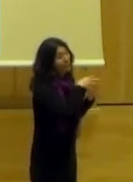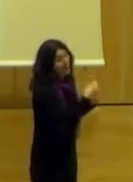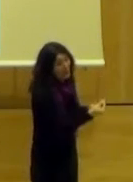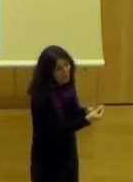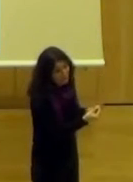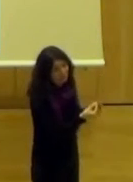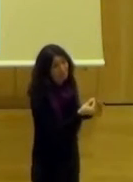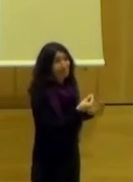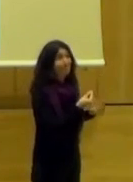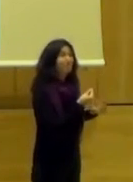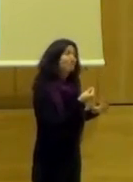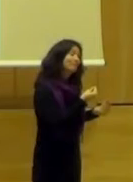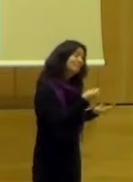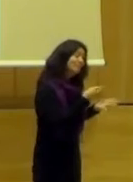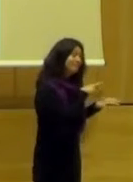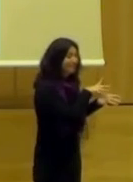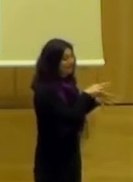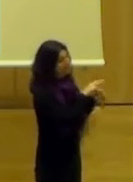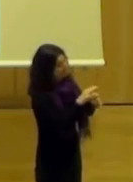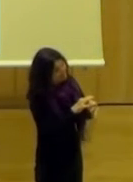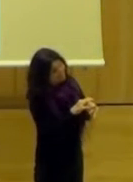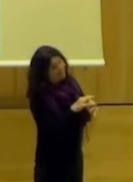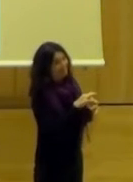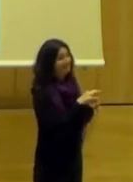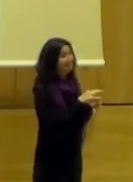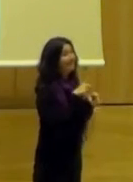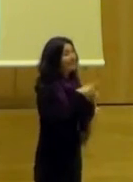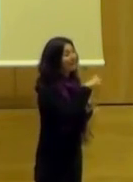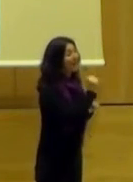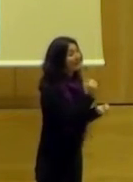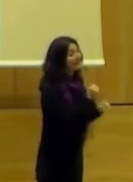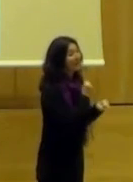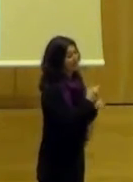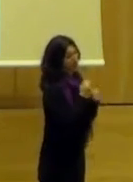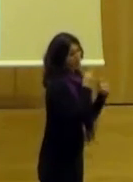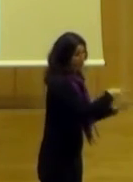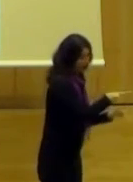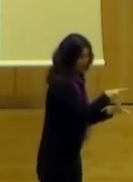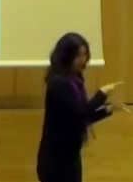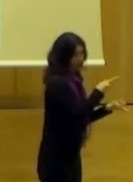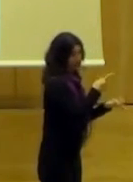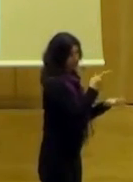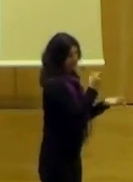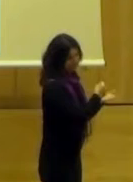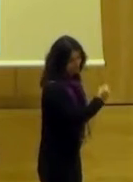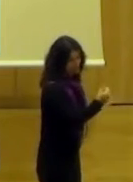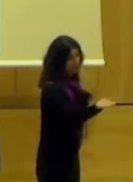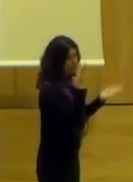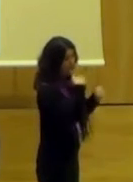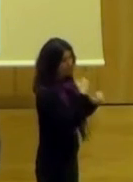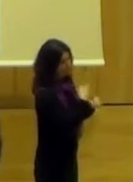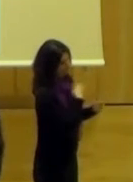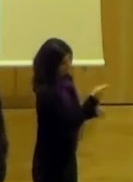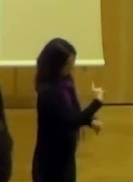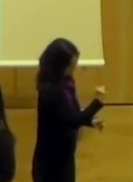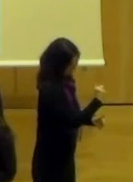documentación va de la mano con tener un empleo, ¿no? Con la pérdida del empleo se pierde muchísimo más que la población